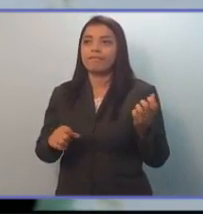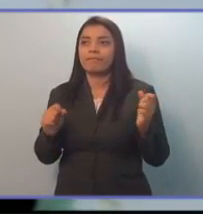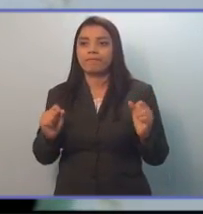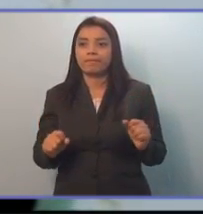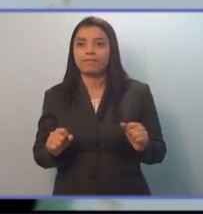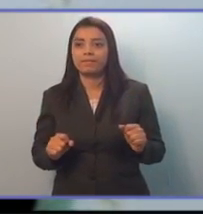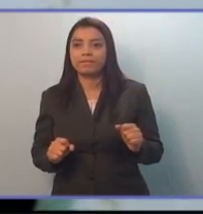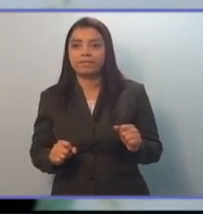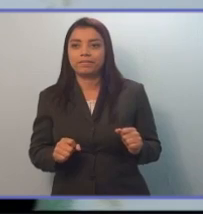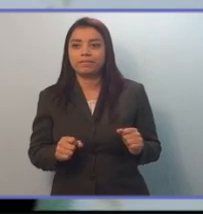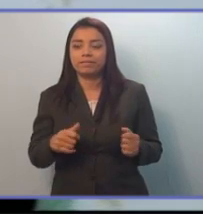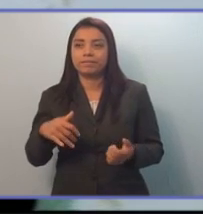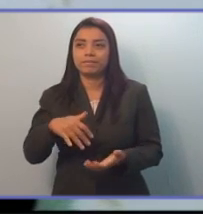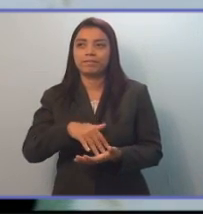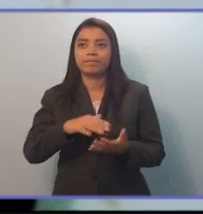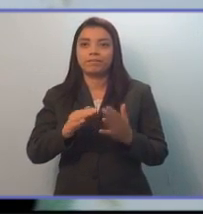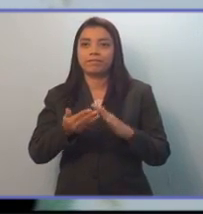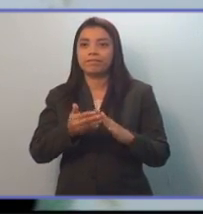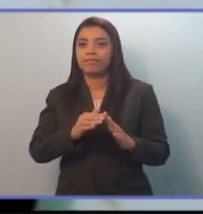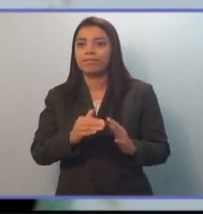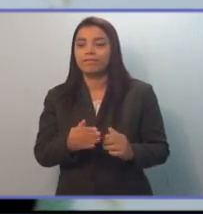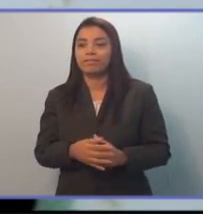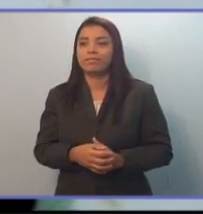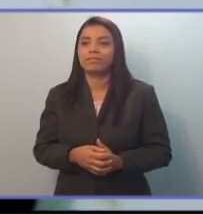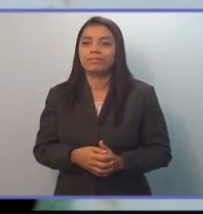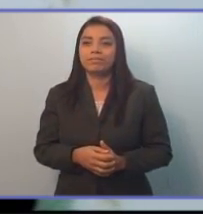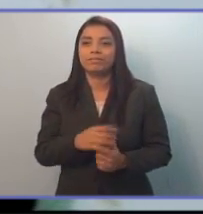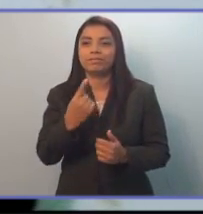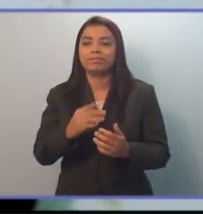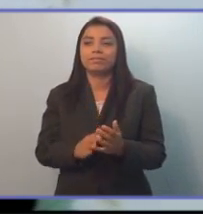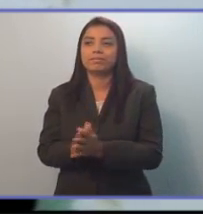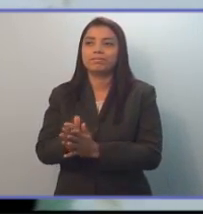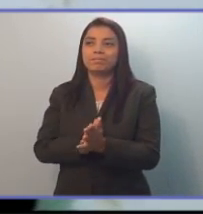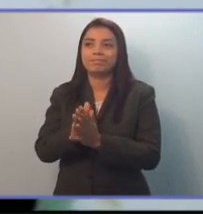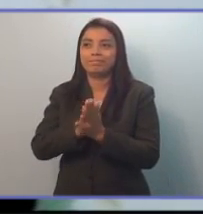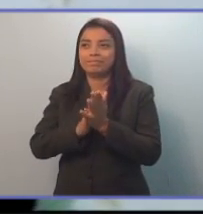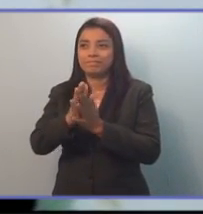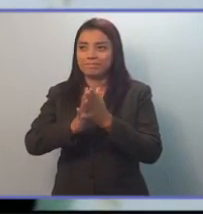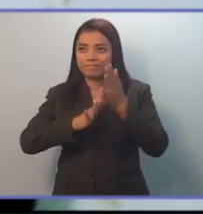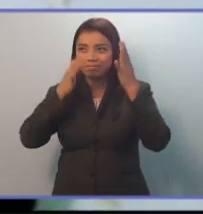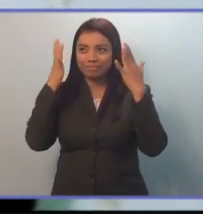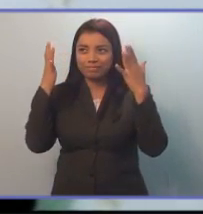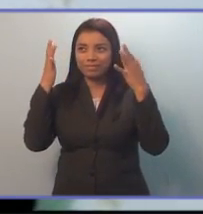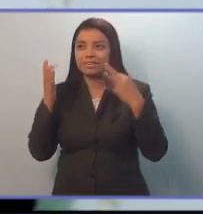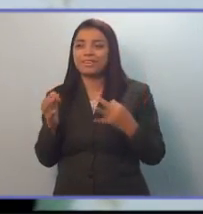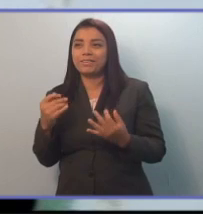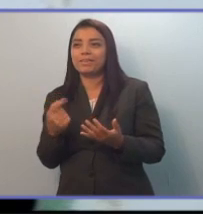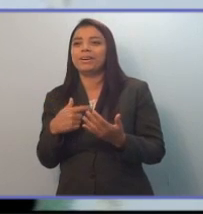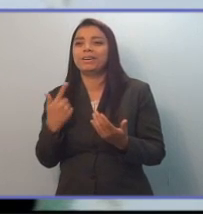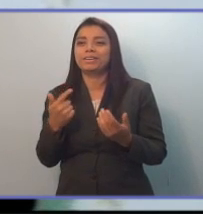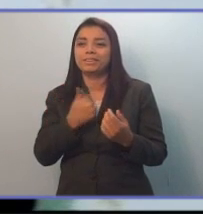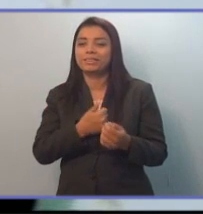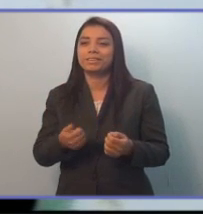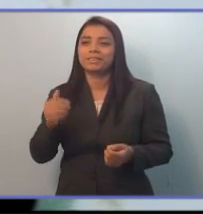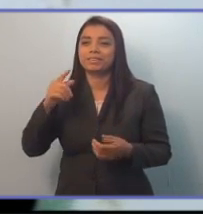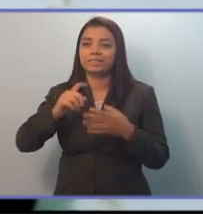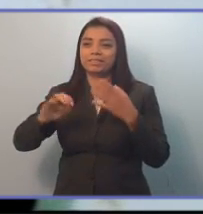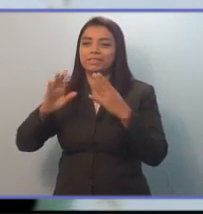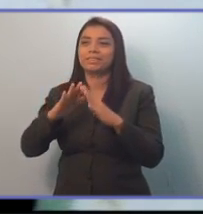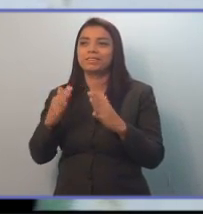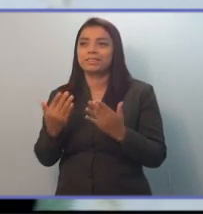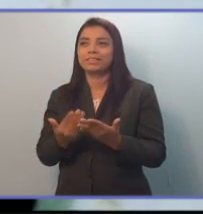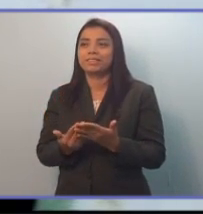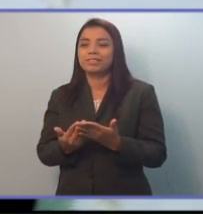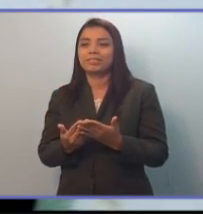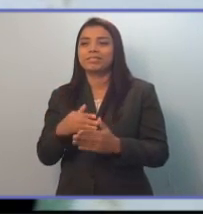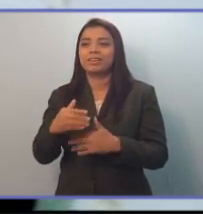el ingreso de la ciudadanía, porque si a ellos les interesa, acordémonos que las decisiones de la Corte o de la Sala de lo Constitucional tienen